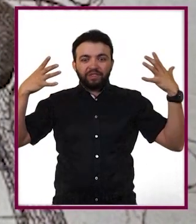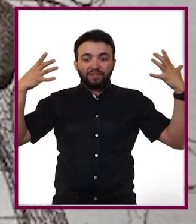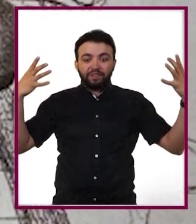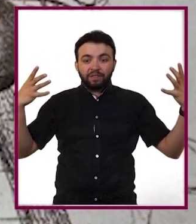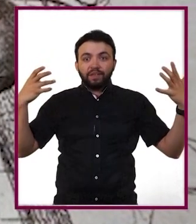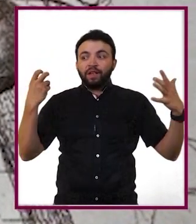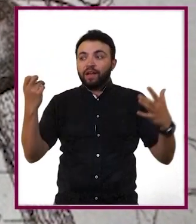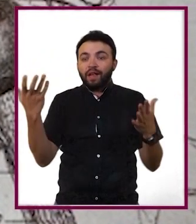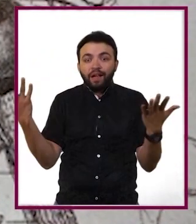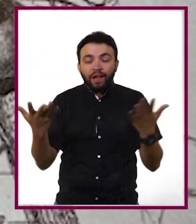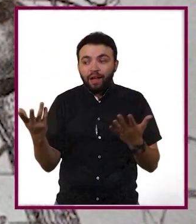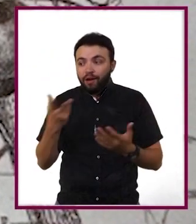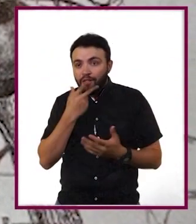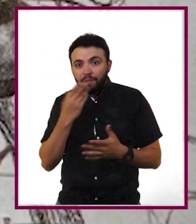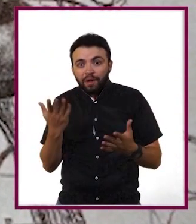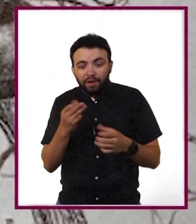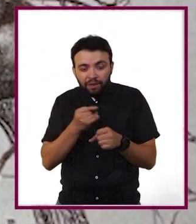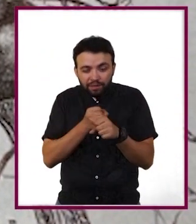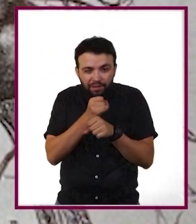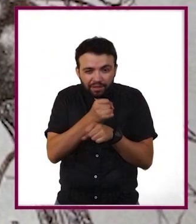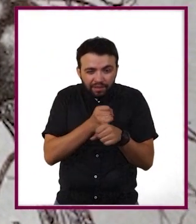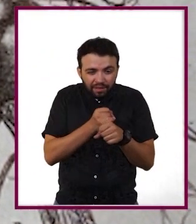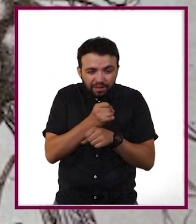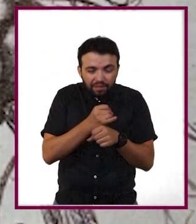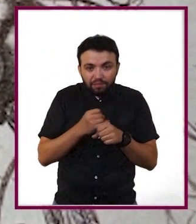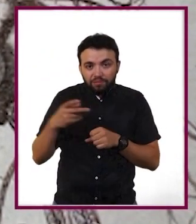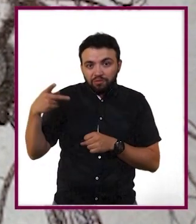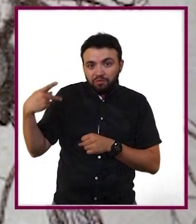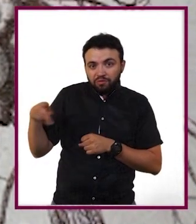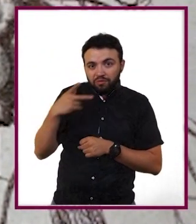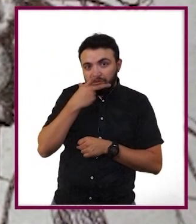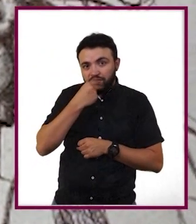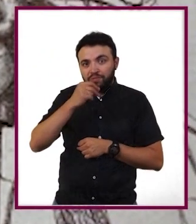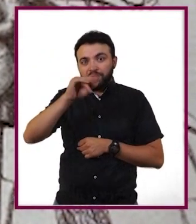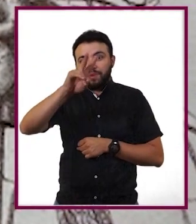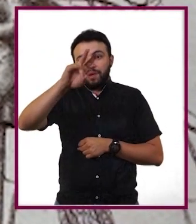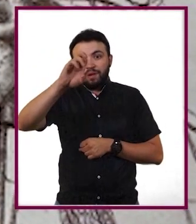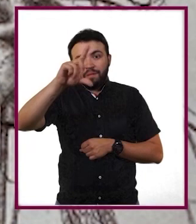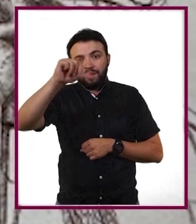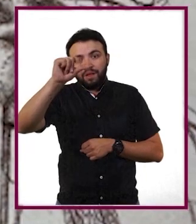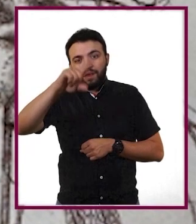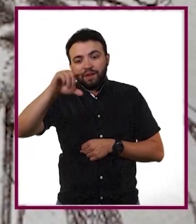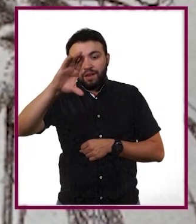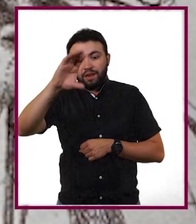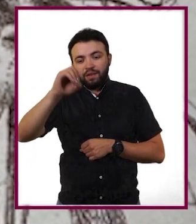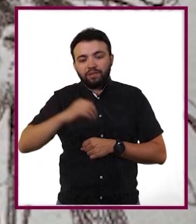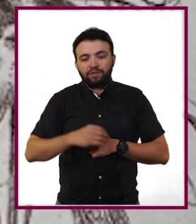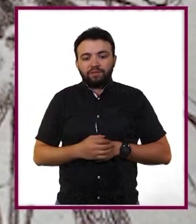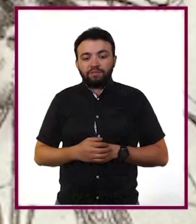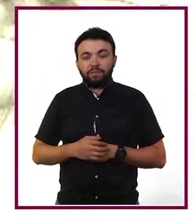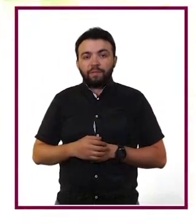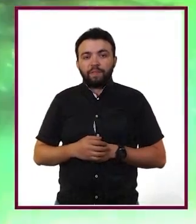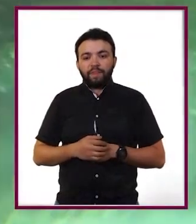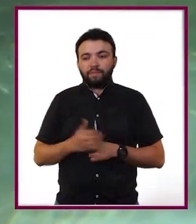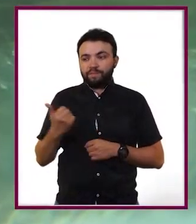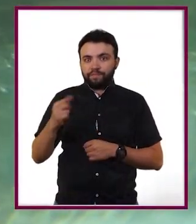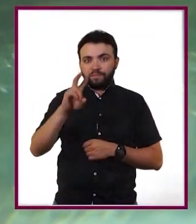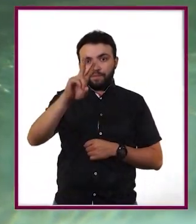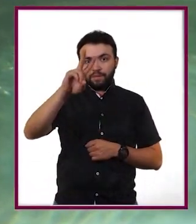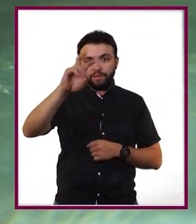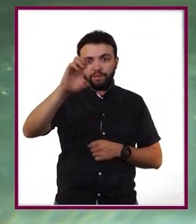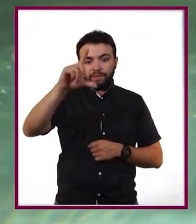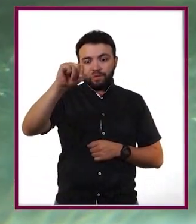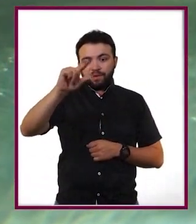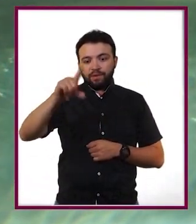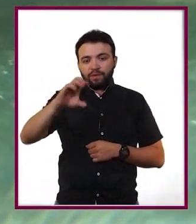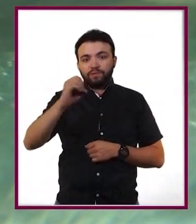branquias. O sea, toda esa transformación del ajolote es una investigación de Velasco. Él en su casa tenía frascos en